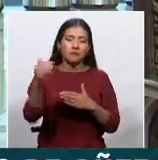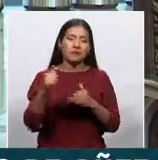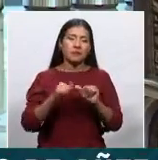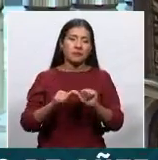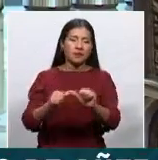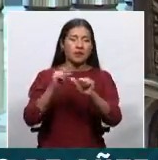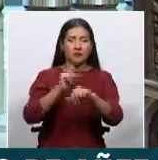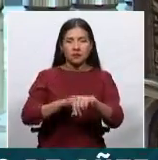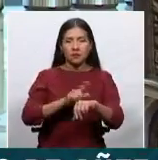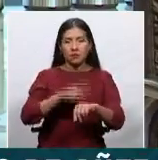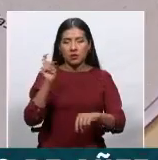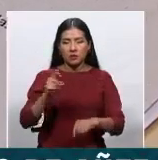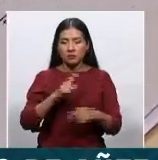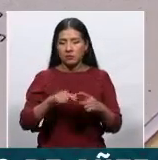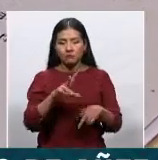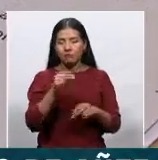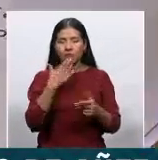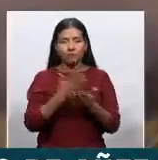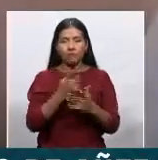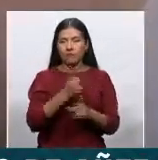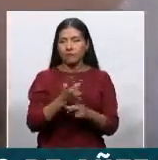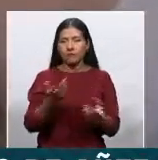no correspondía en ningún caso.